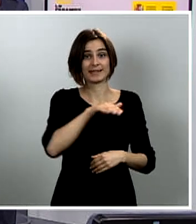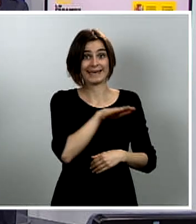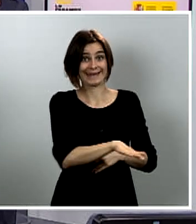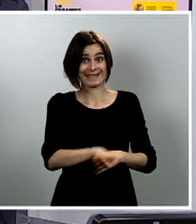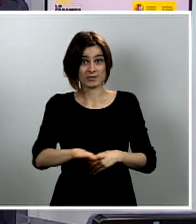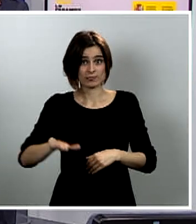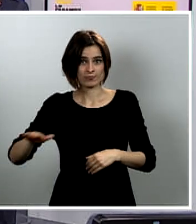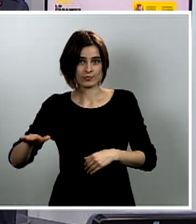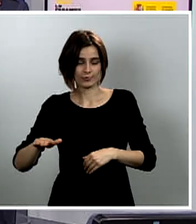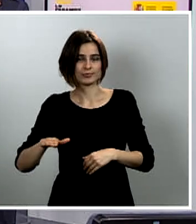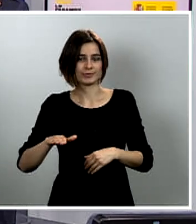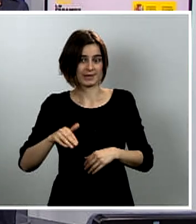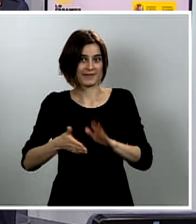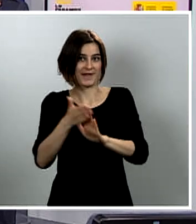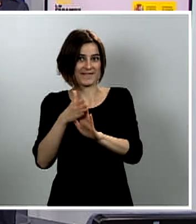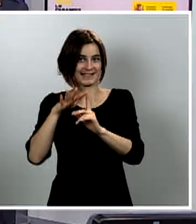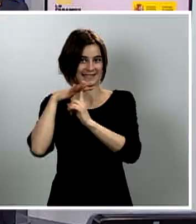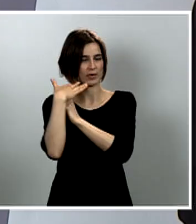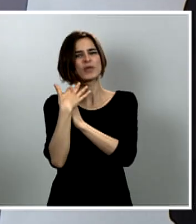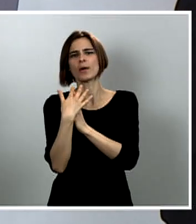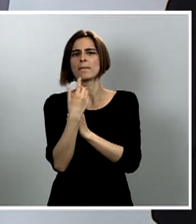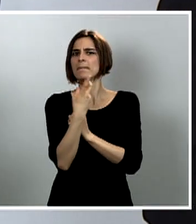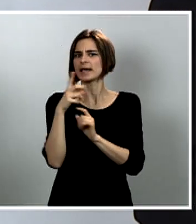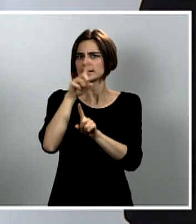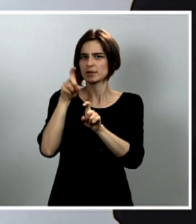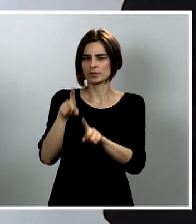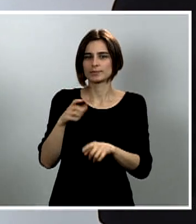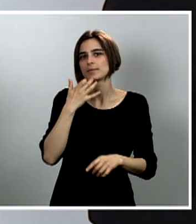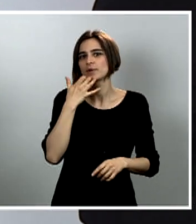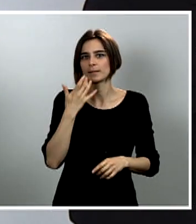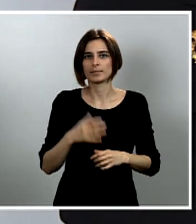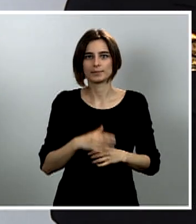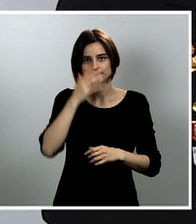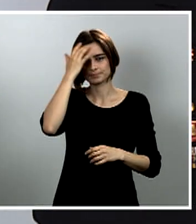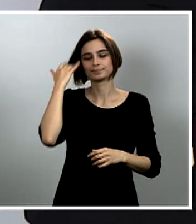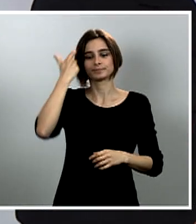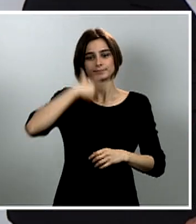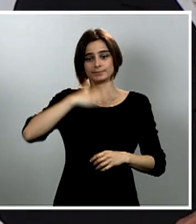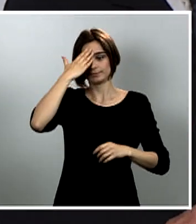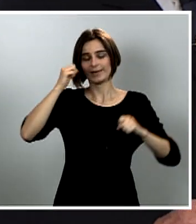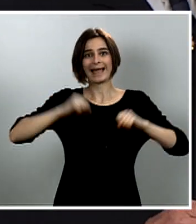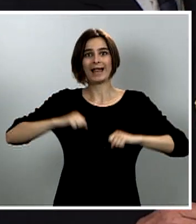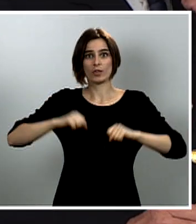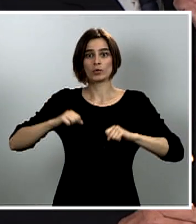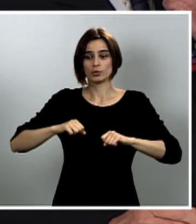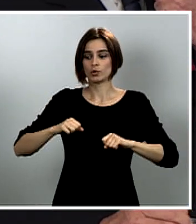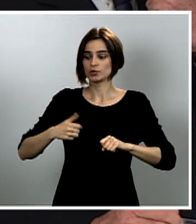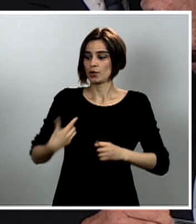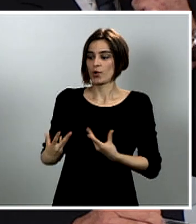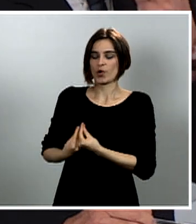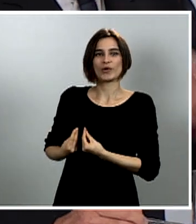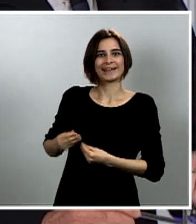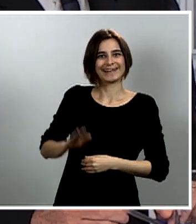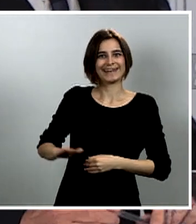Alpuntahui, por ejemplo, pregunta: ¿los adultos que salgan con niños a partir del domingo deben reforzar la higiene al volver a casa? ¿El paseo obliga a tener